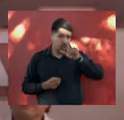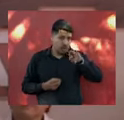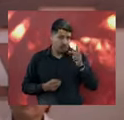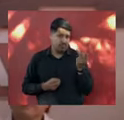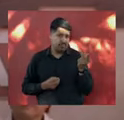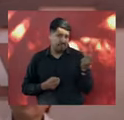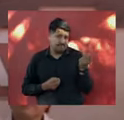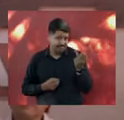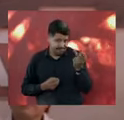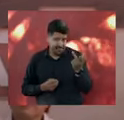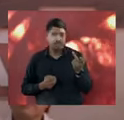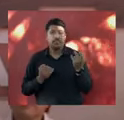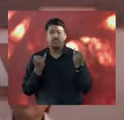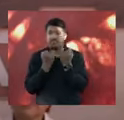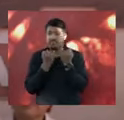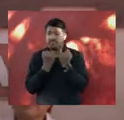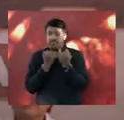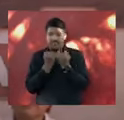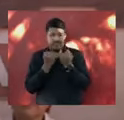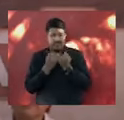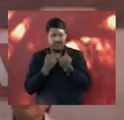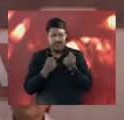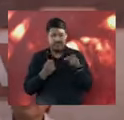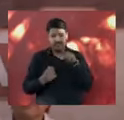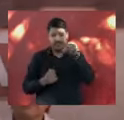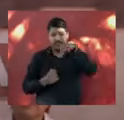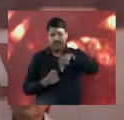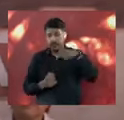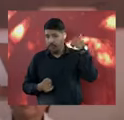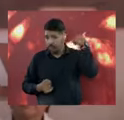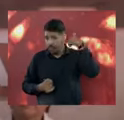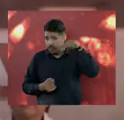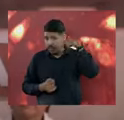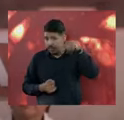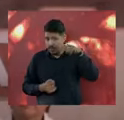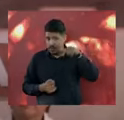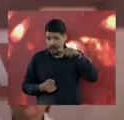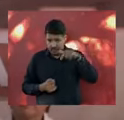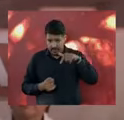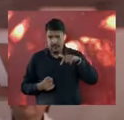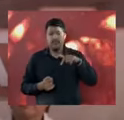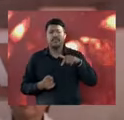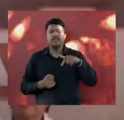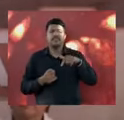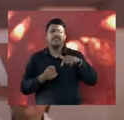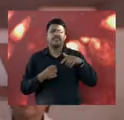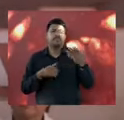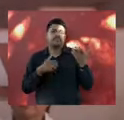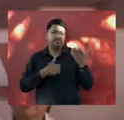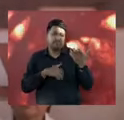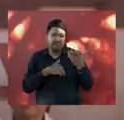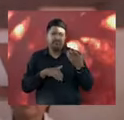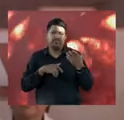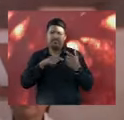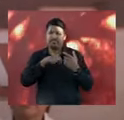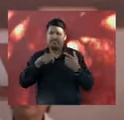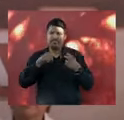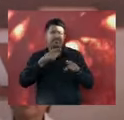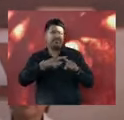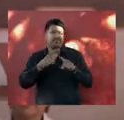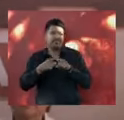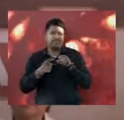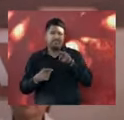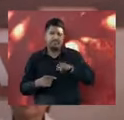Y vamos a traer a la zona metropolitana de Guadalajara con todos nuestros presidentes municipales, porque vamos a